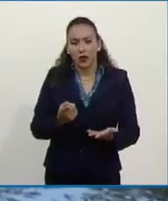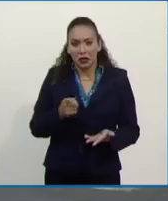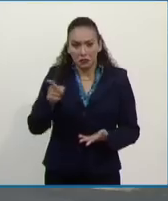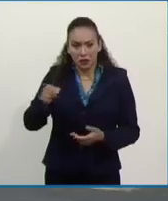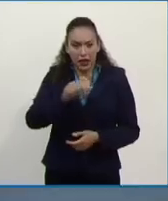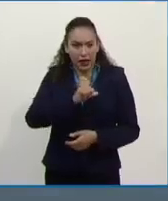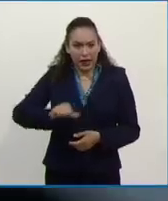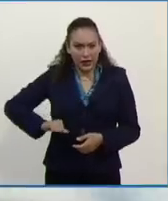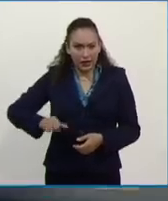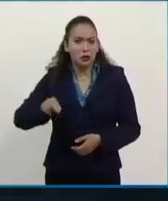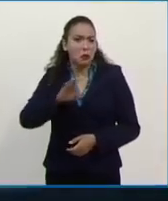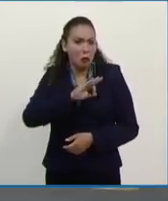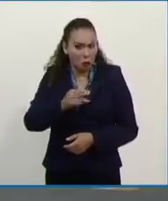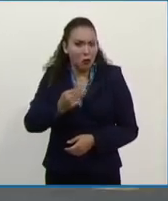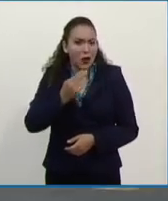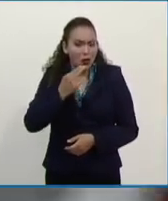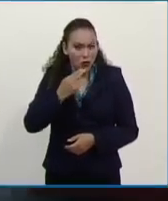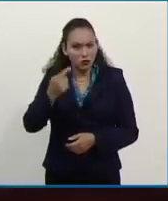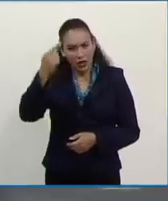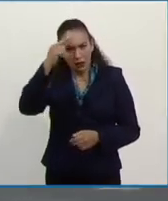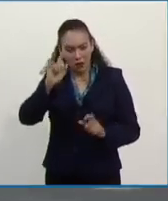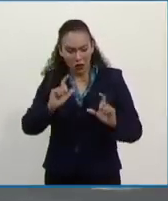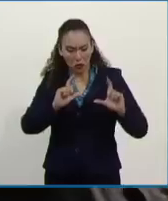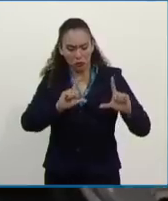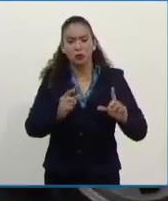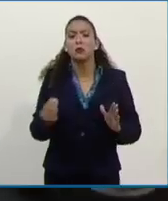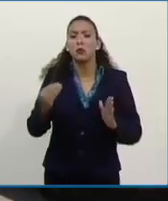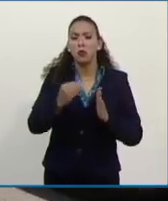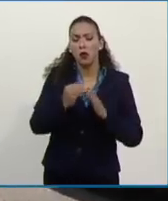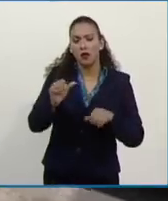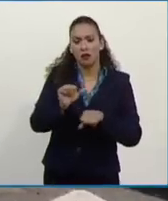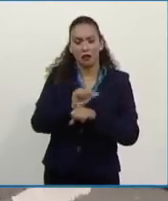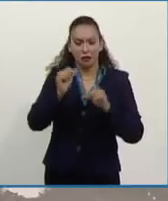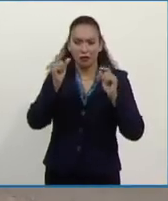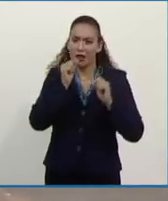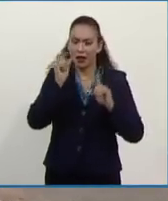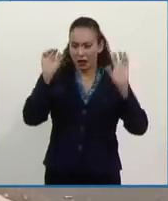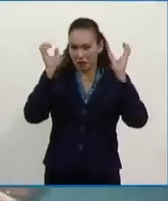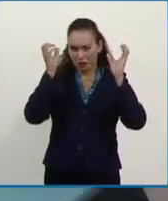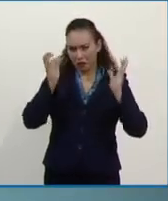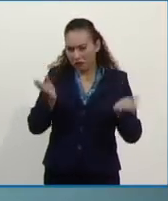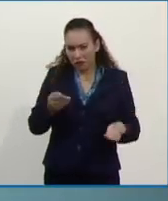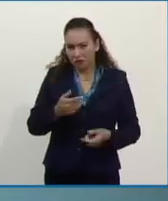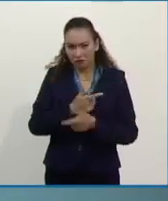sus recursos para implementar el balizamiento, como lo especifica el gobierno de la Ciudad de México.